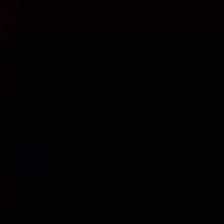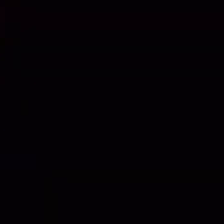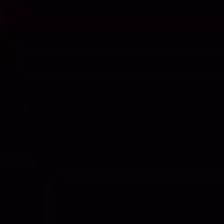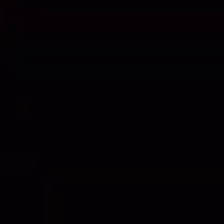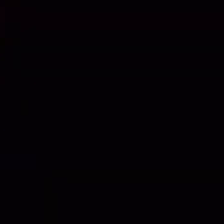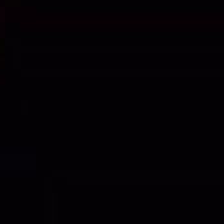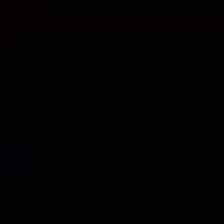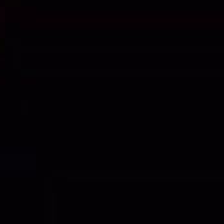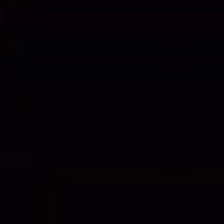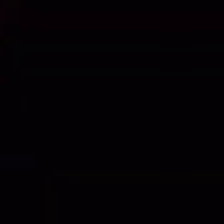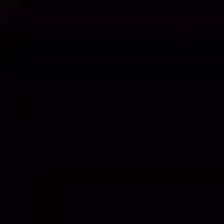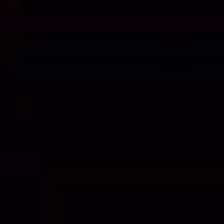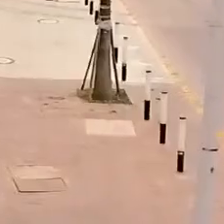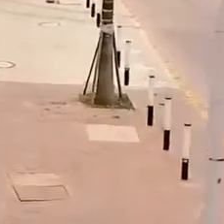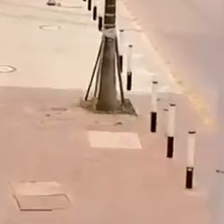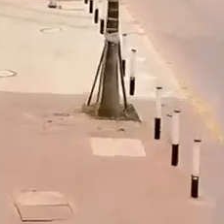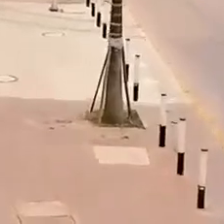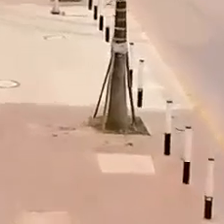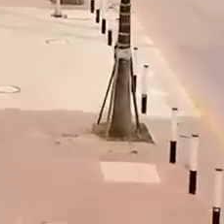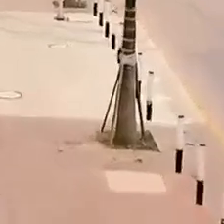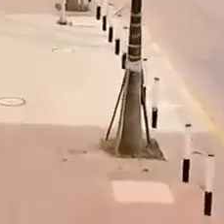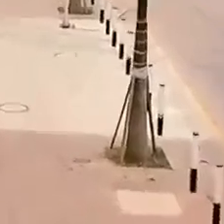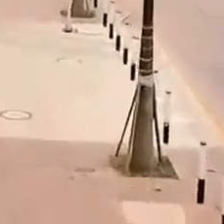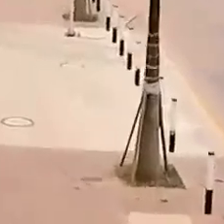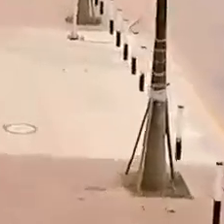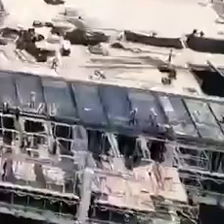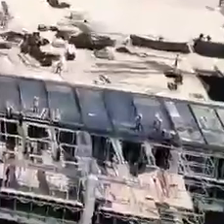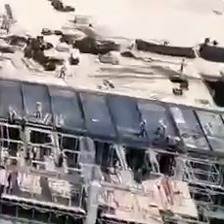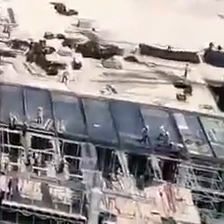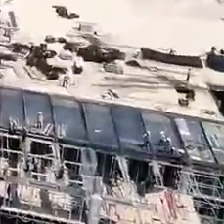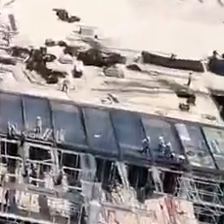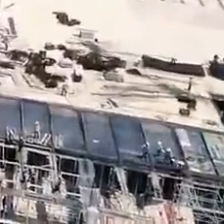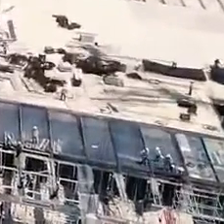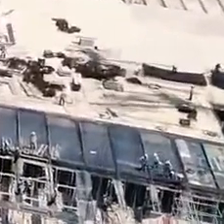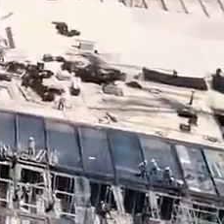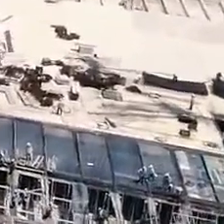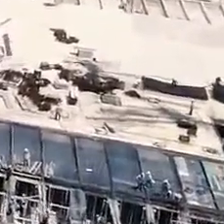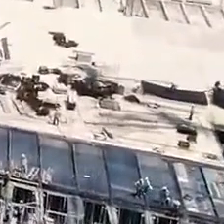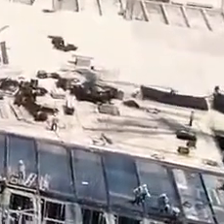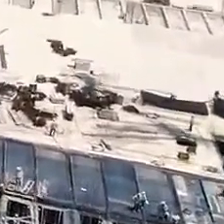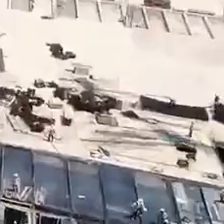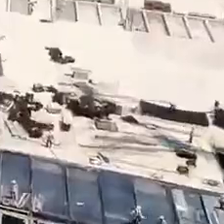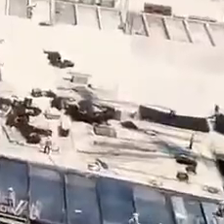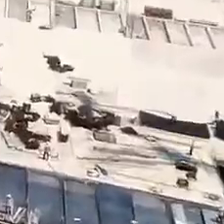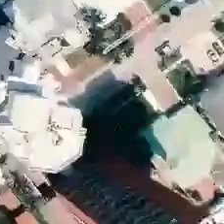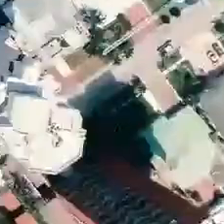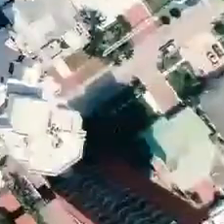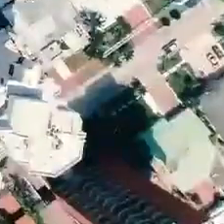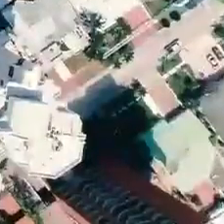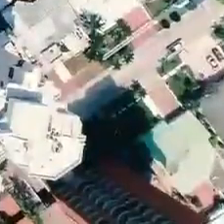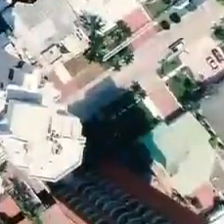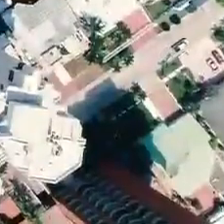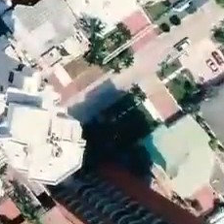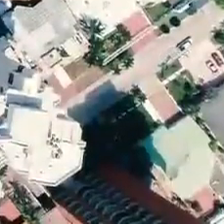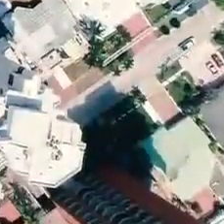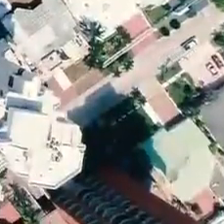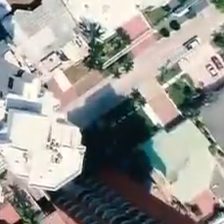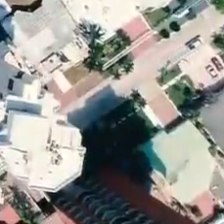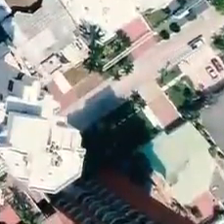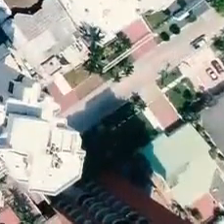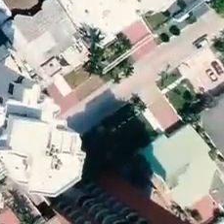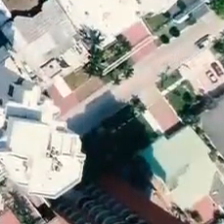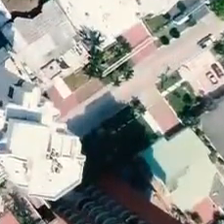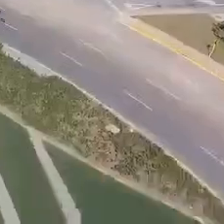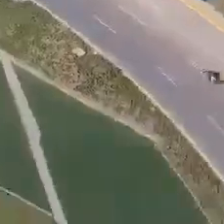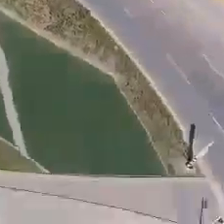película que nos hace sentir mucho más que orgullosos. Hoy somos protagonistas de una ciudad en constante